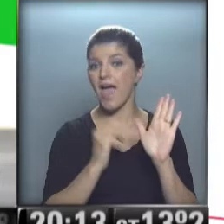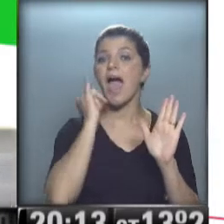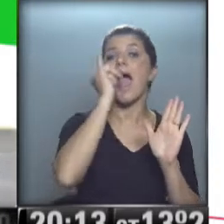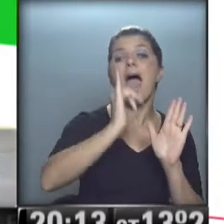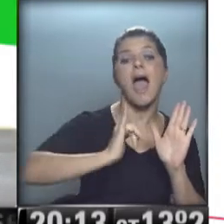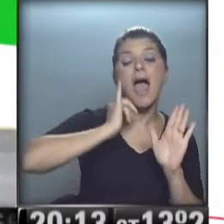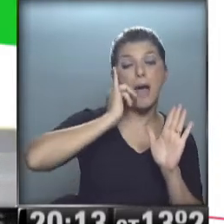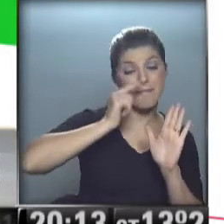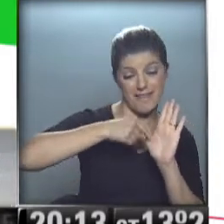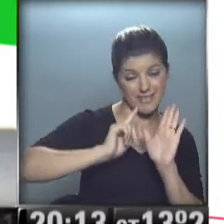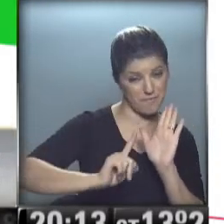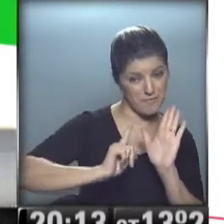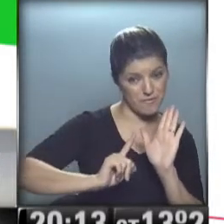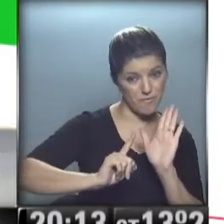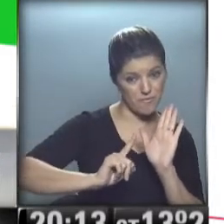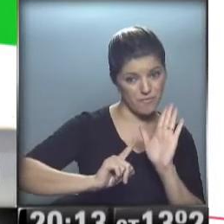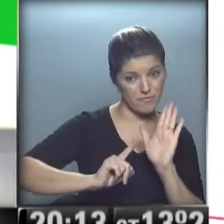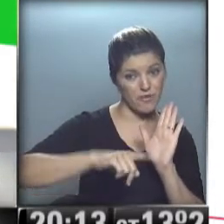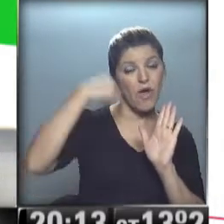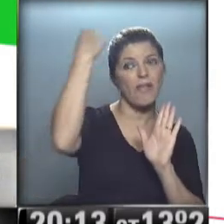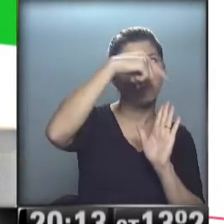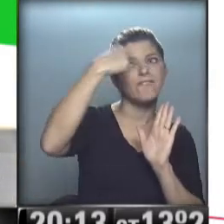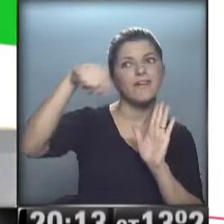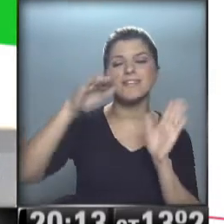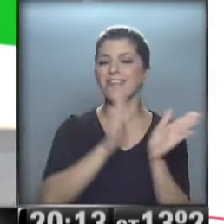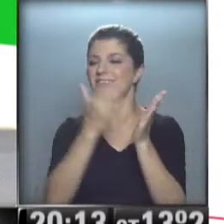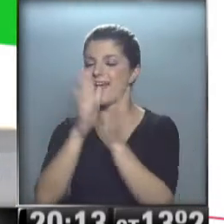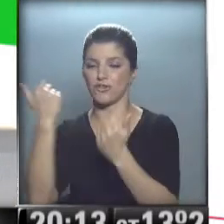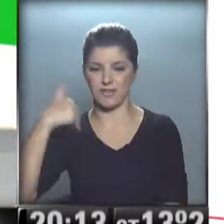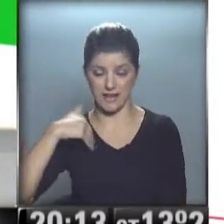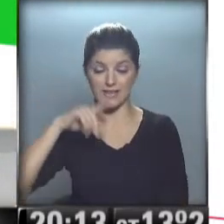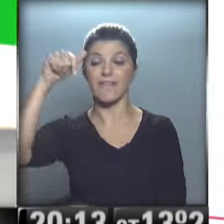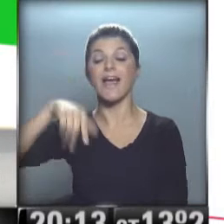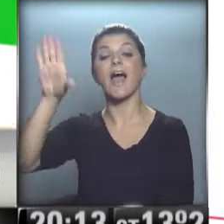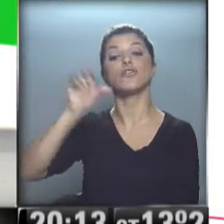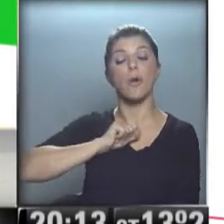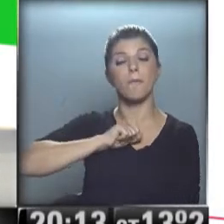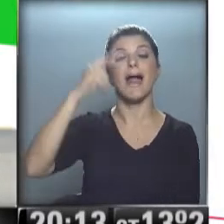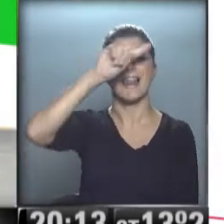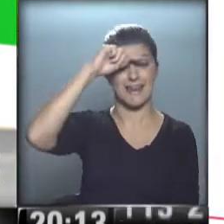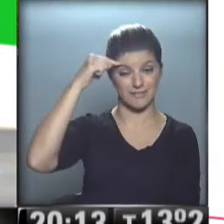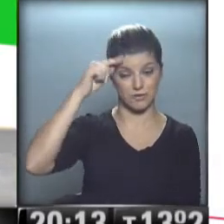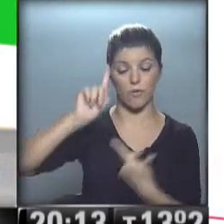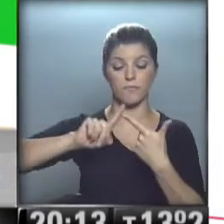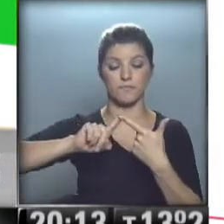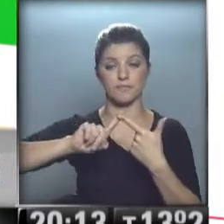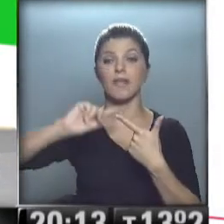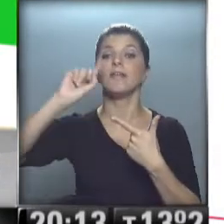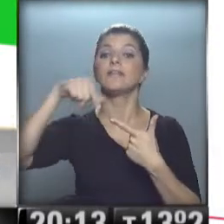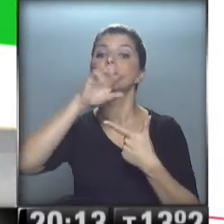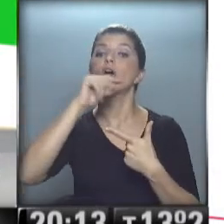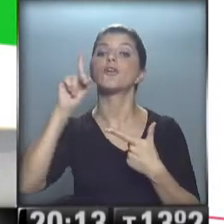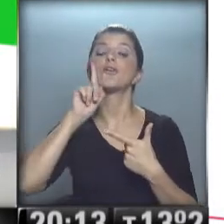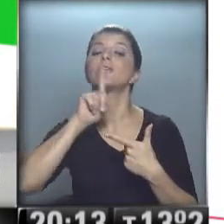el Task Force, a distintos recortes de diarios. En Argentina toman el diario La Nación. También toman un cable de